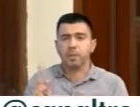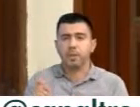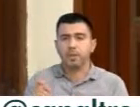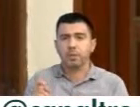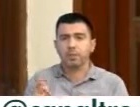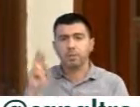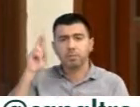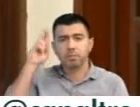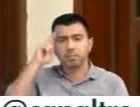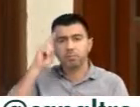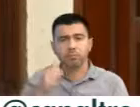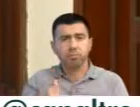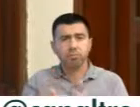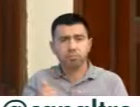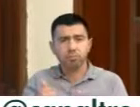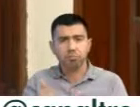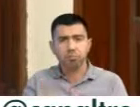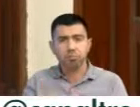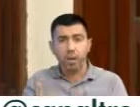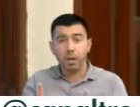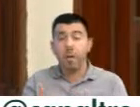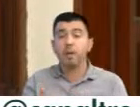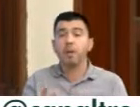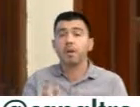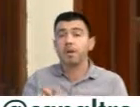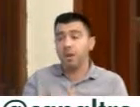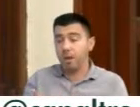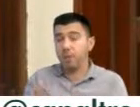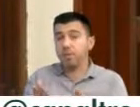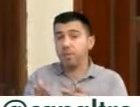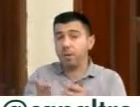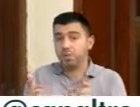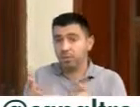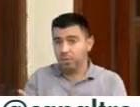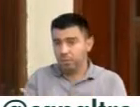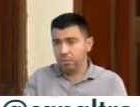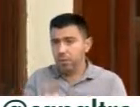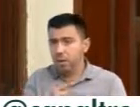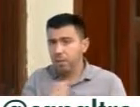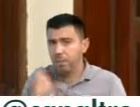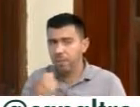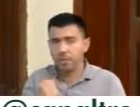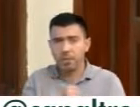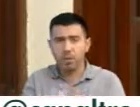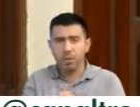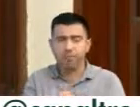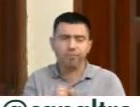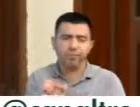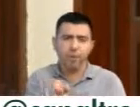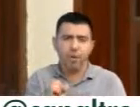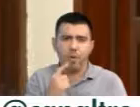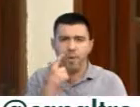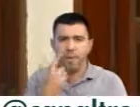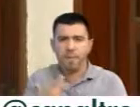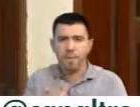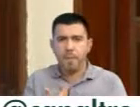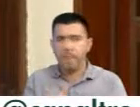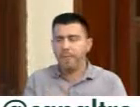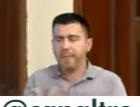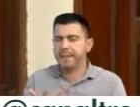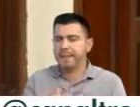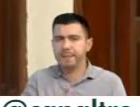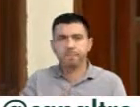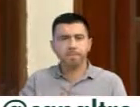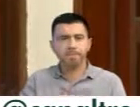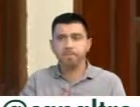diferentes. Algunas porque el estudiante perdió el año y otras porque el padre de familia está inconforme con la nota que recibió su